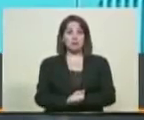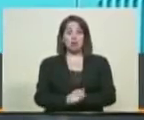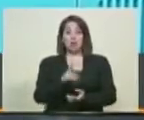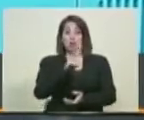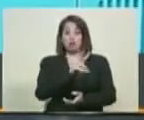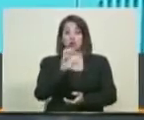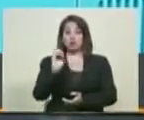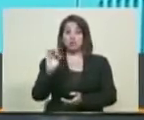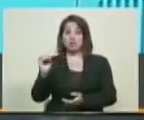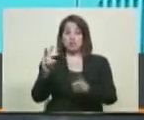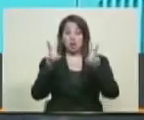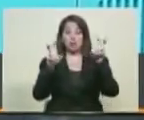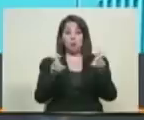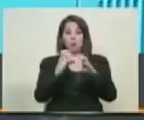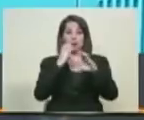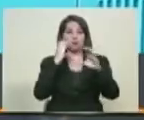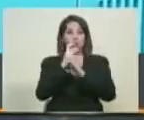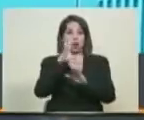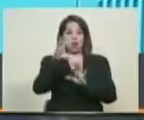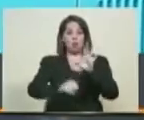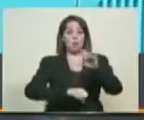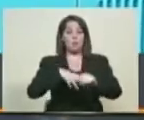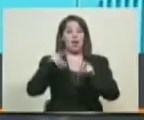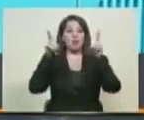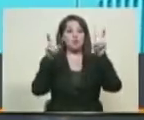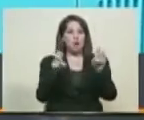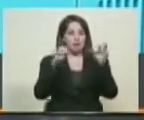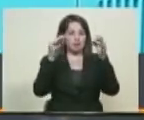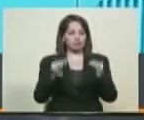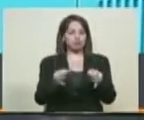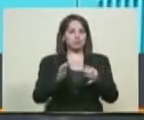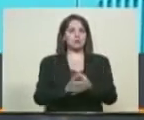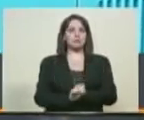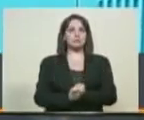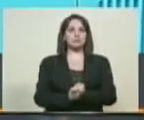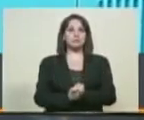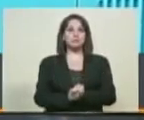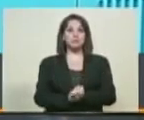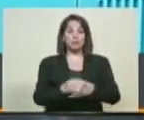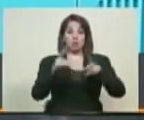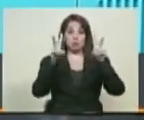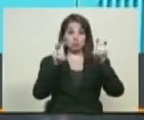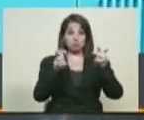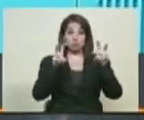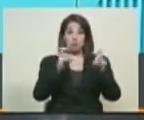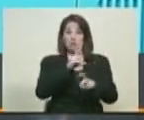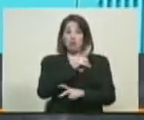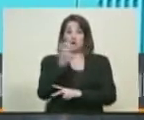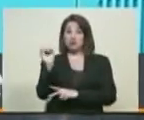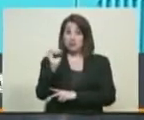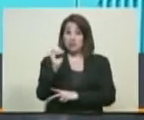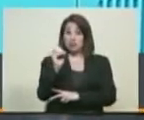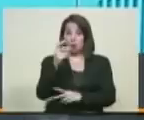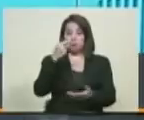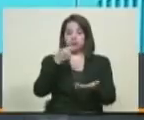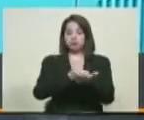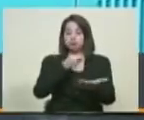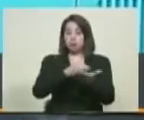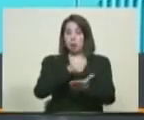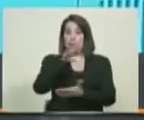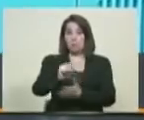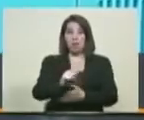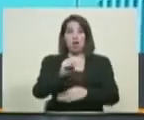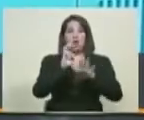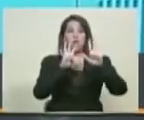200 nuevas unidades de paquete, 200 nuevos autobuses de paquete, y me solicitan